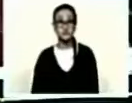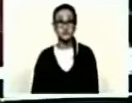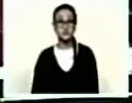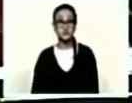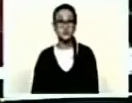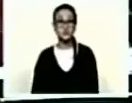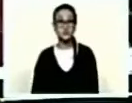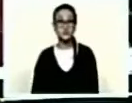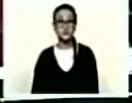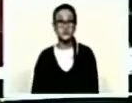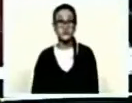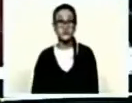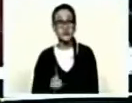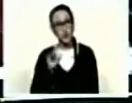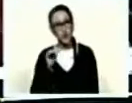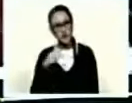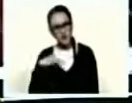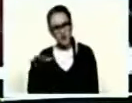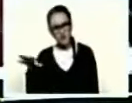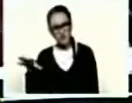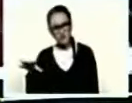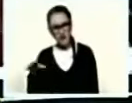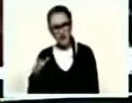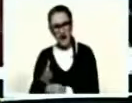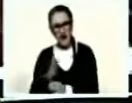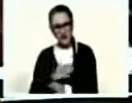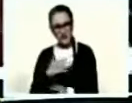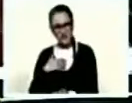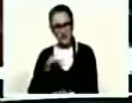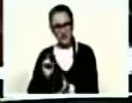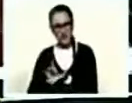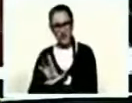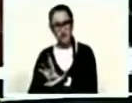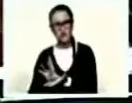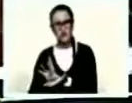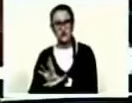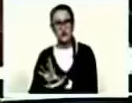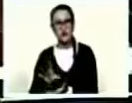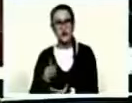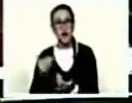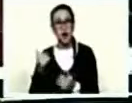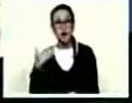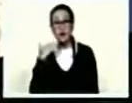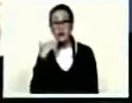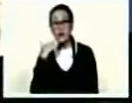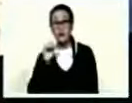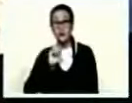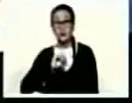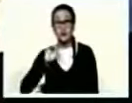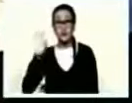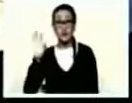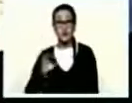Y yo una vez lo agarré, antes de votarlo. Ahora anda en Estados